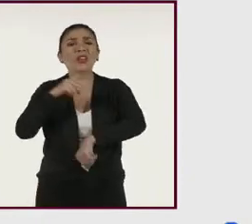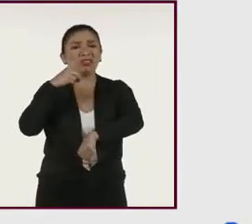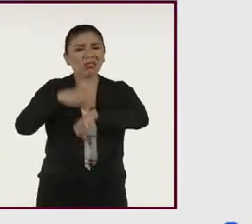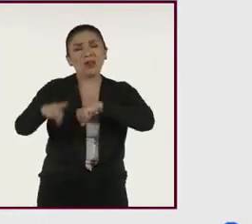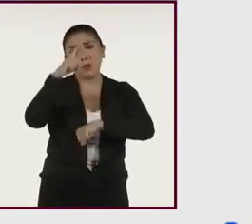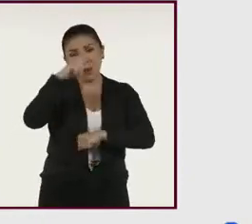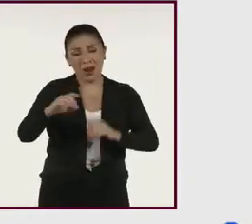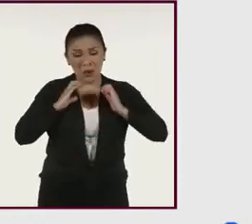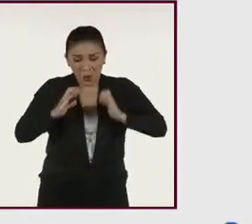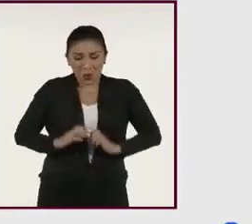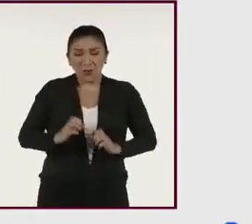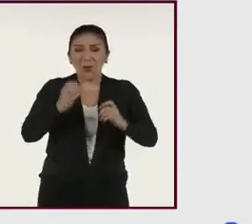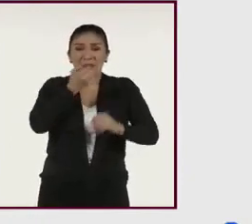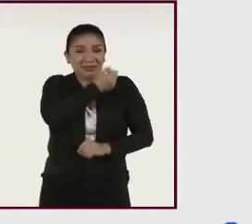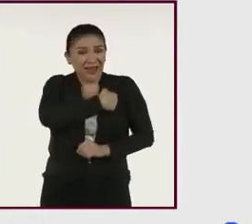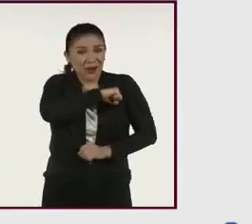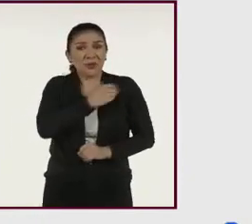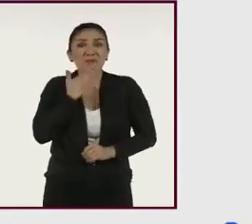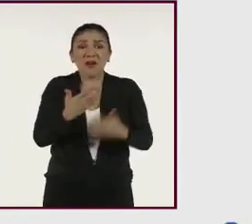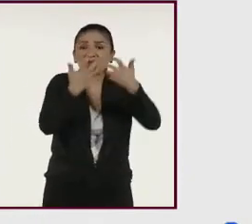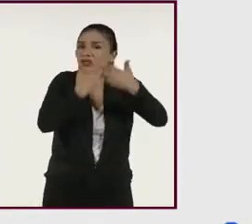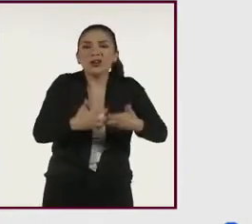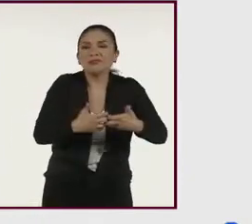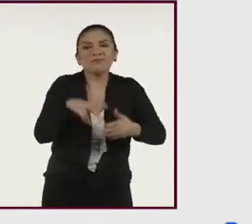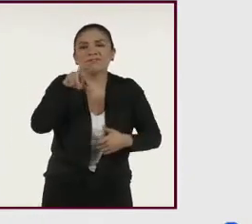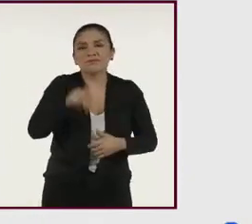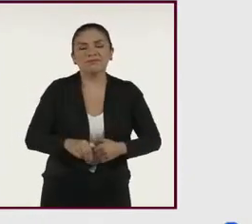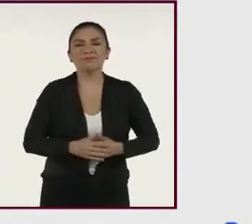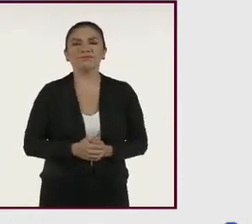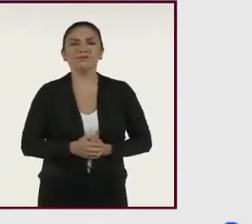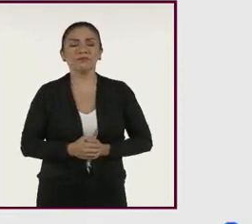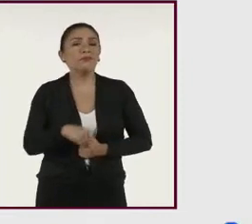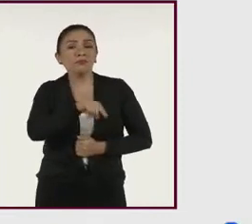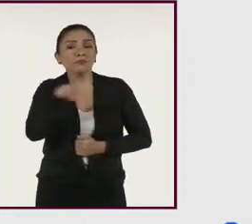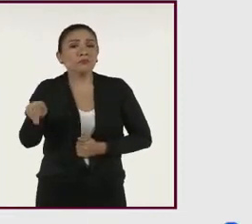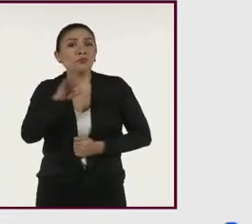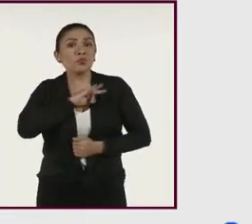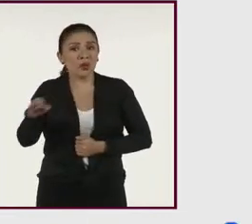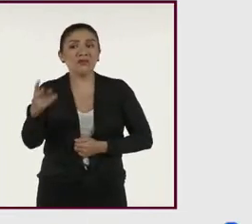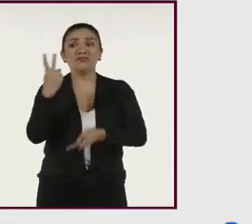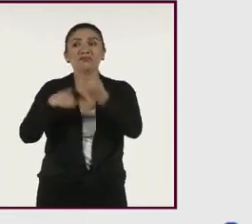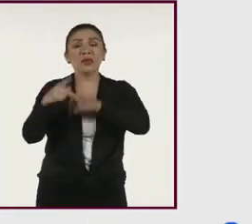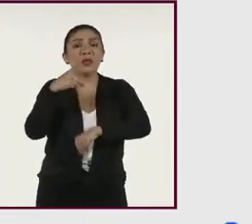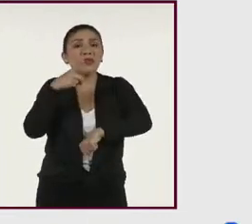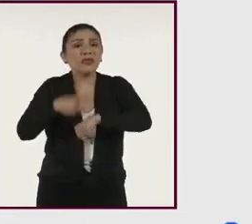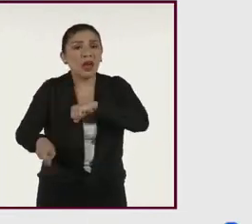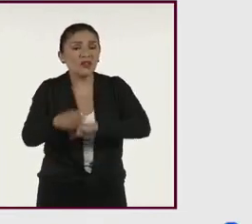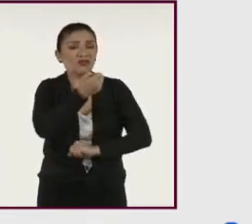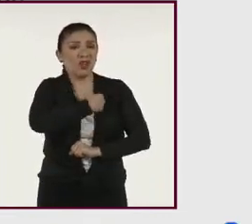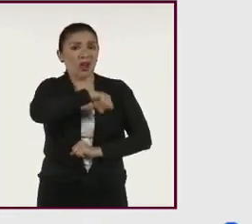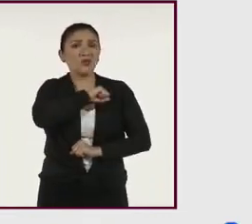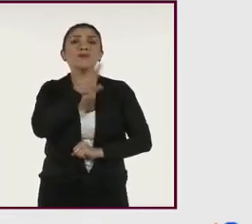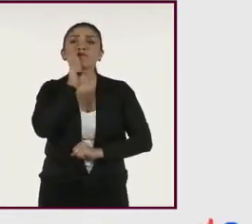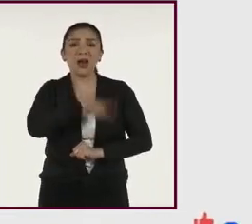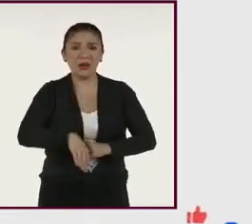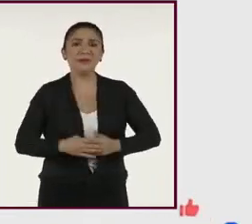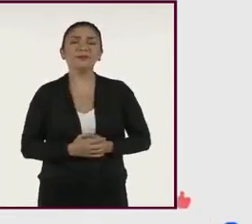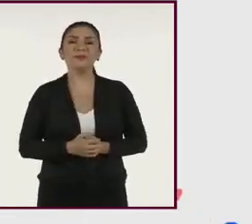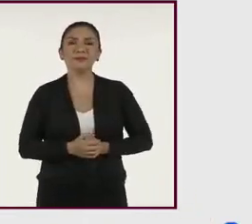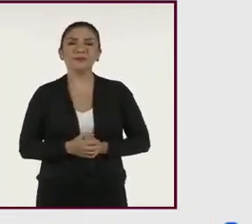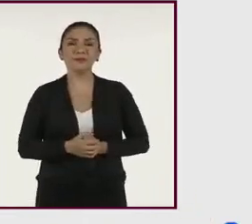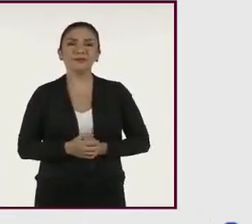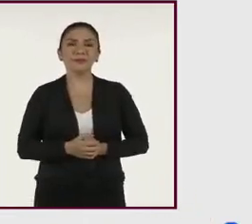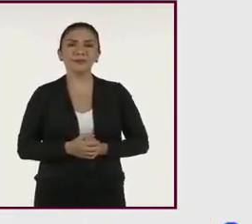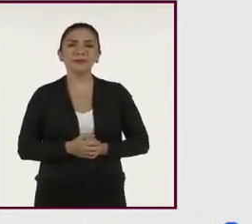buen funcionamiento de nuestra salud. Aquellas que pueden generar un daño a la salud.